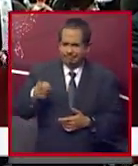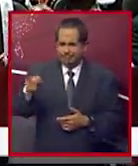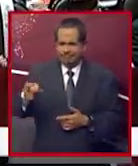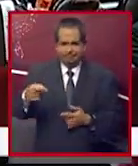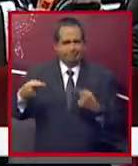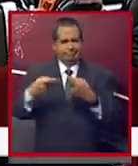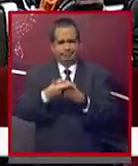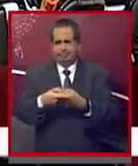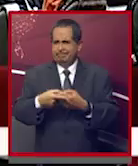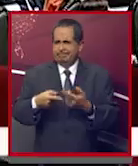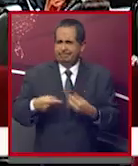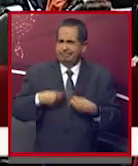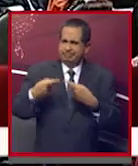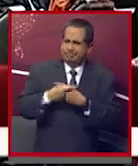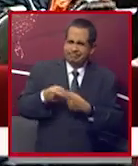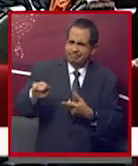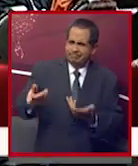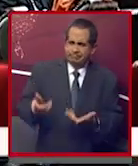el país.